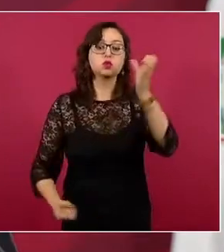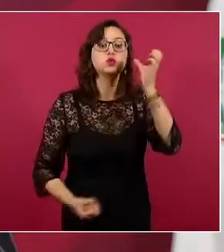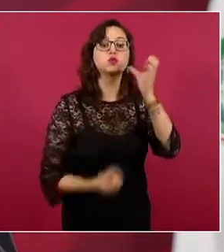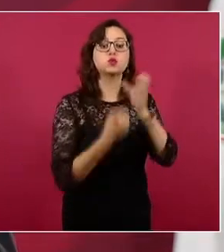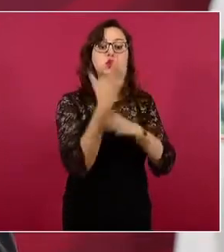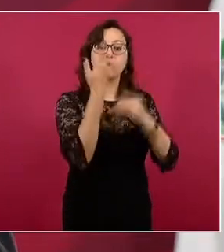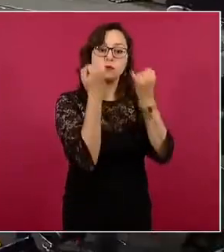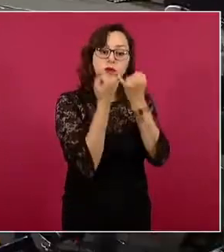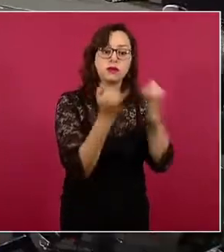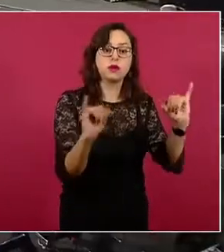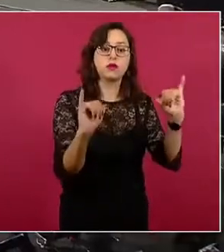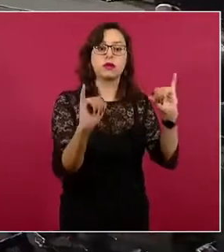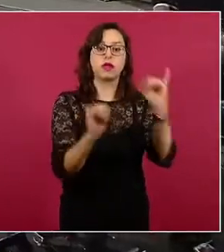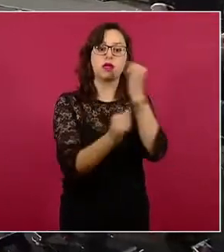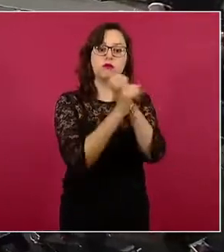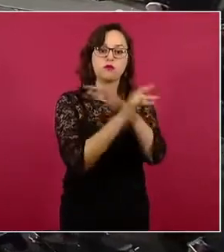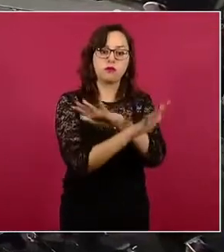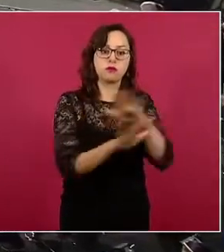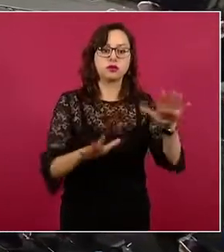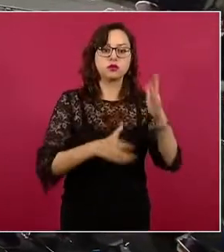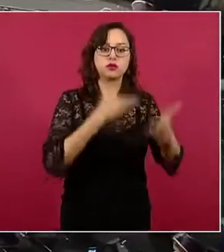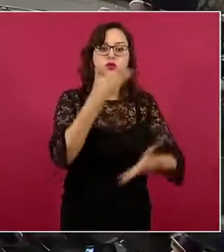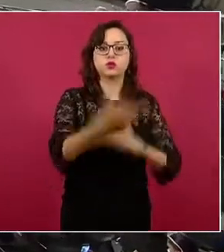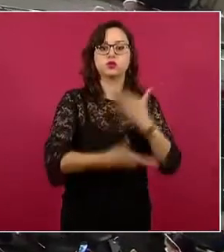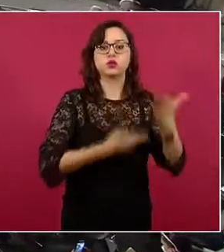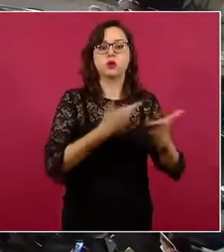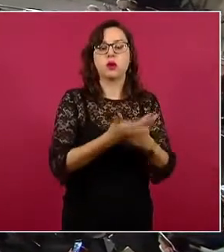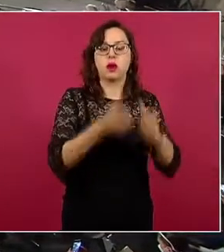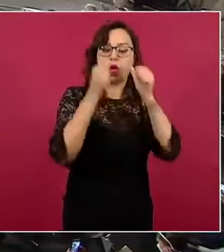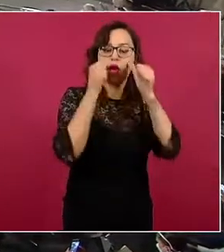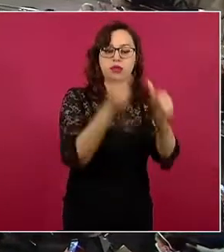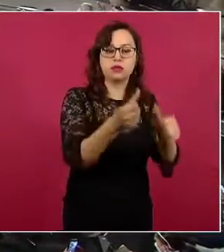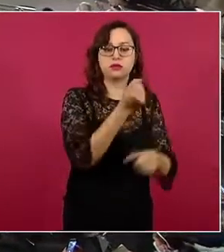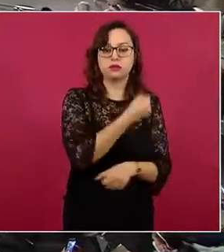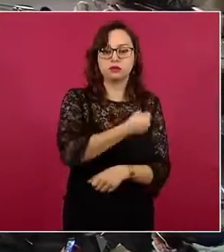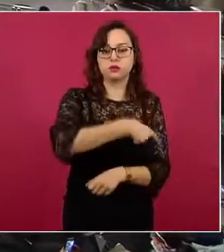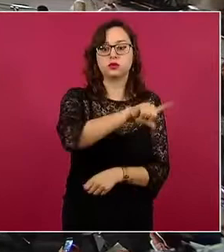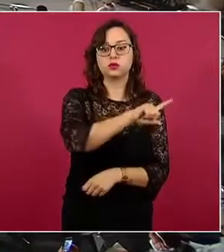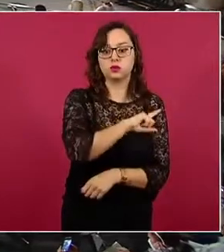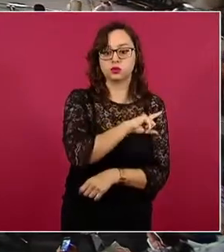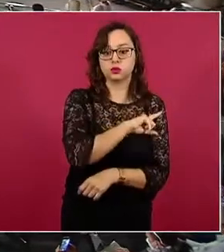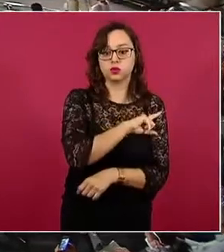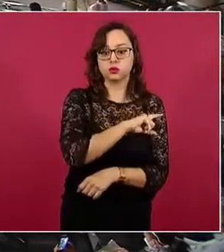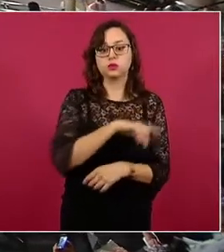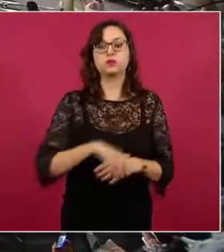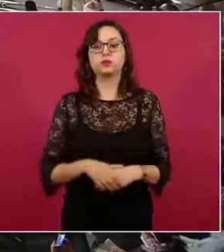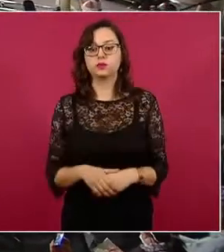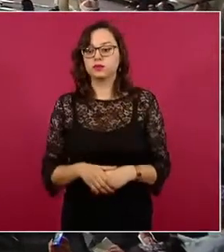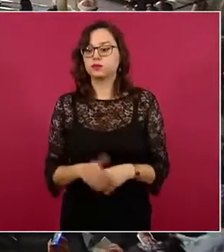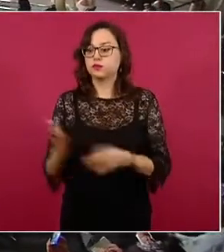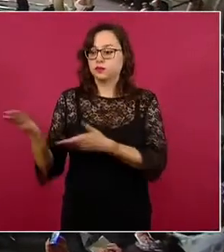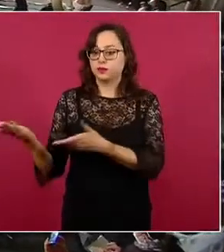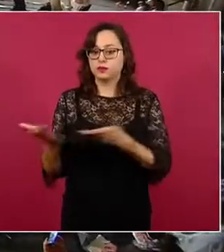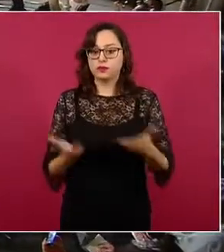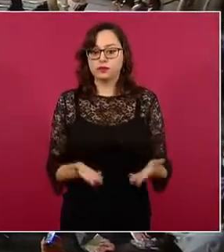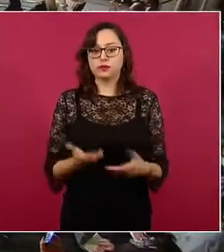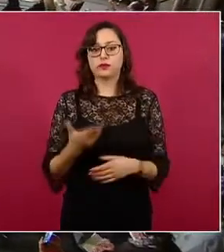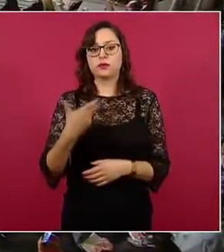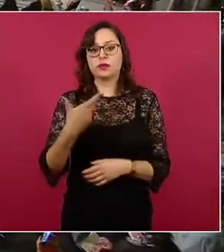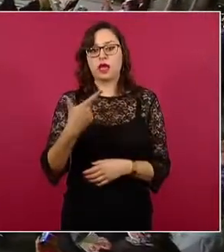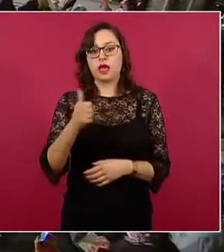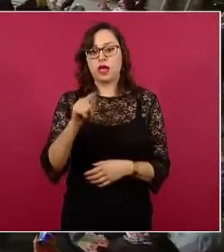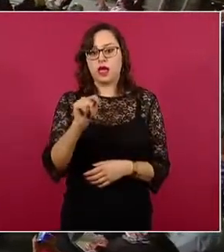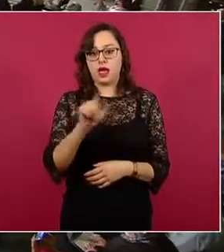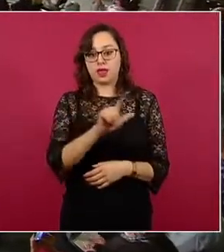nueva en materia de salud. De esto nos va a informar el doctor Hugo